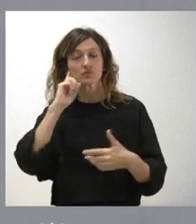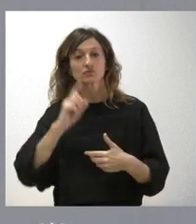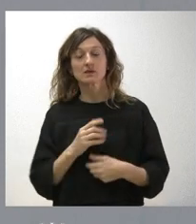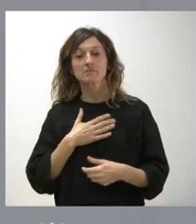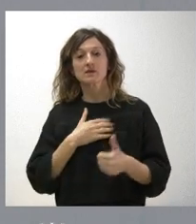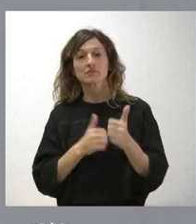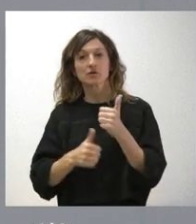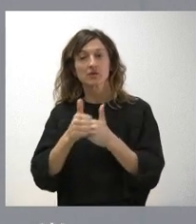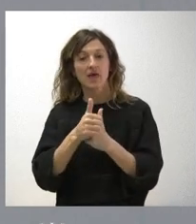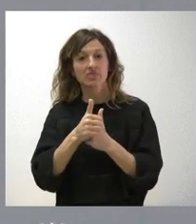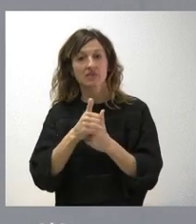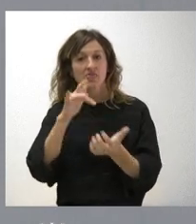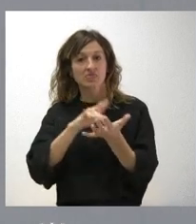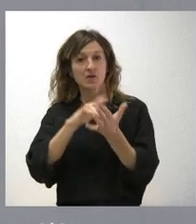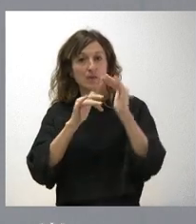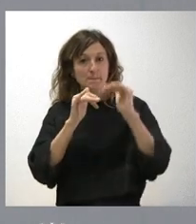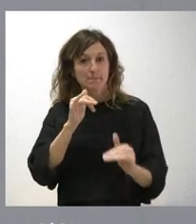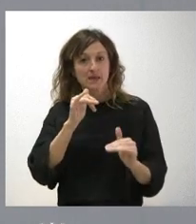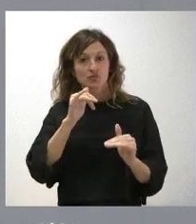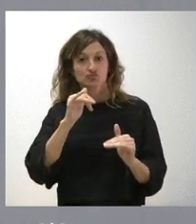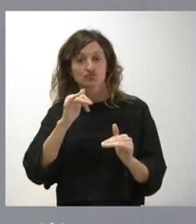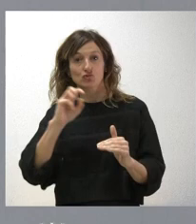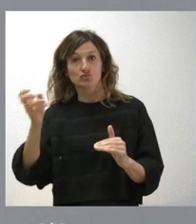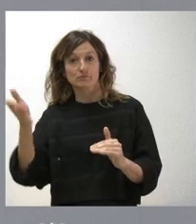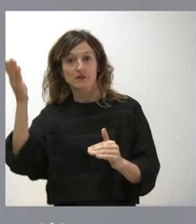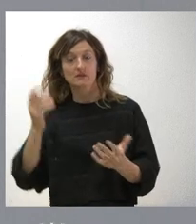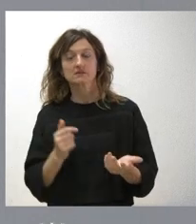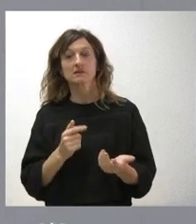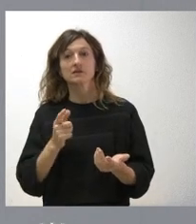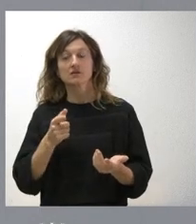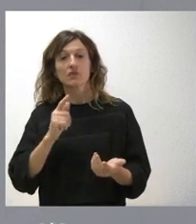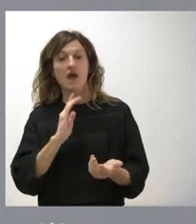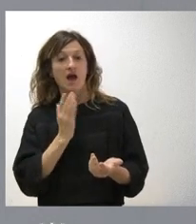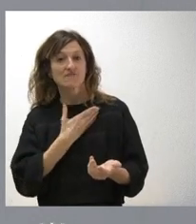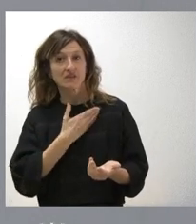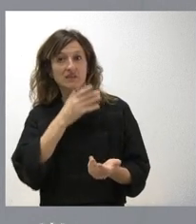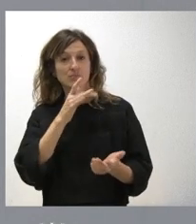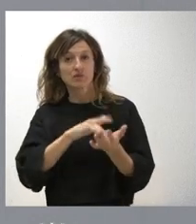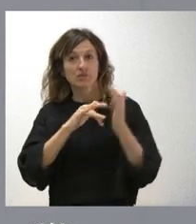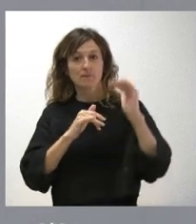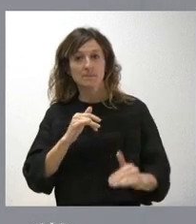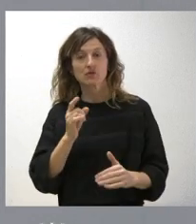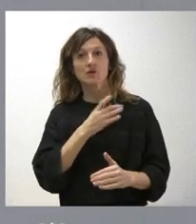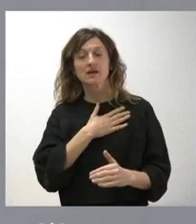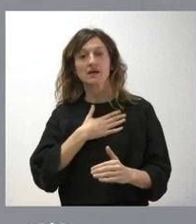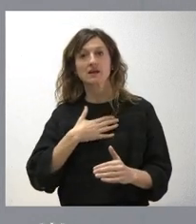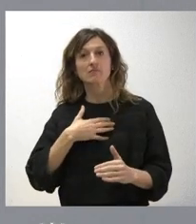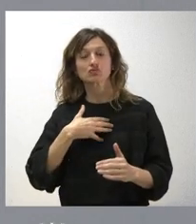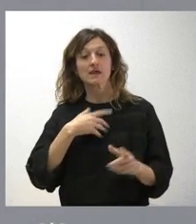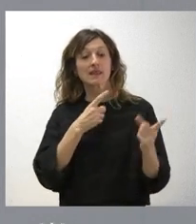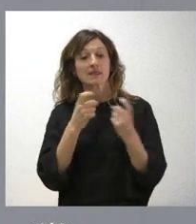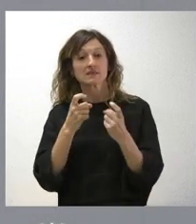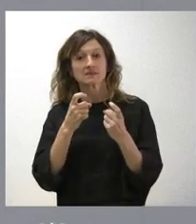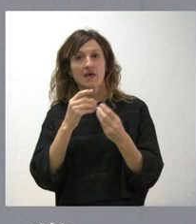prioridad al estar menos endeudados que la media No es que se nos perjudique por haber tenido menos endeudamiento sino que se aborden las necesidades que